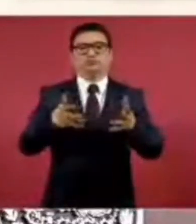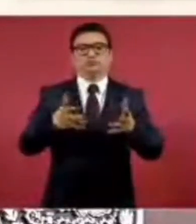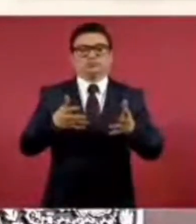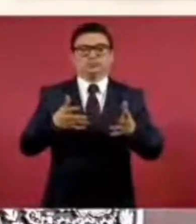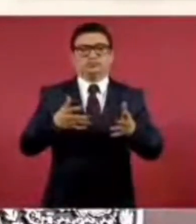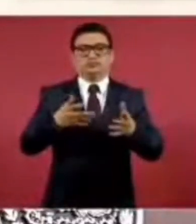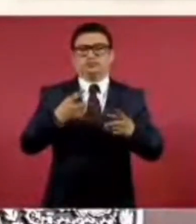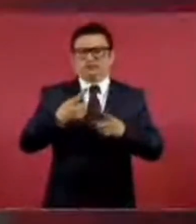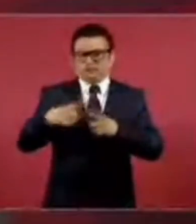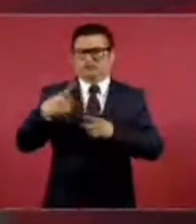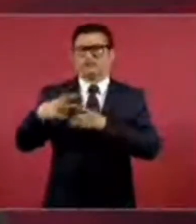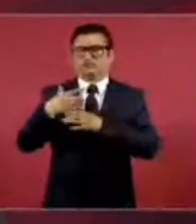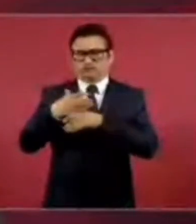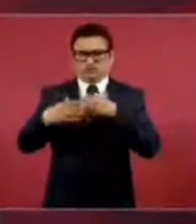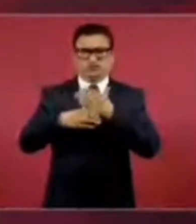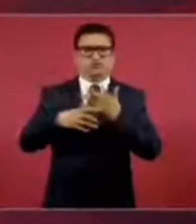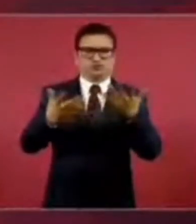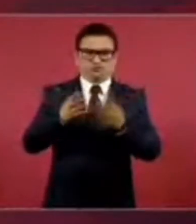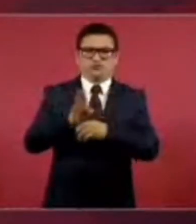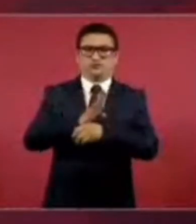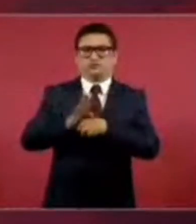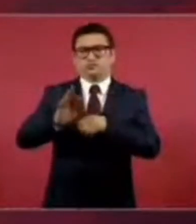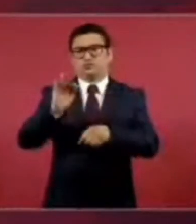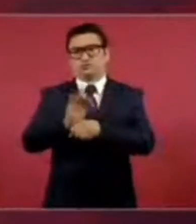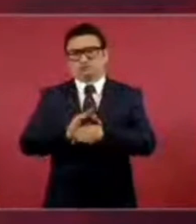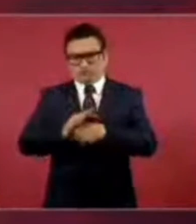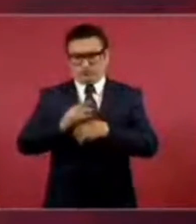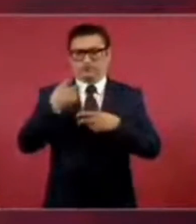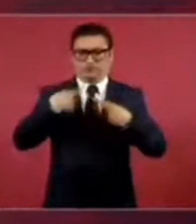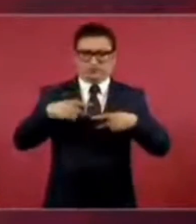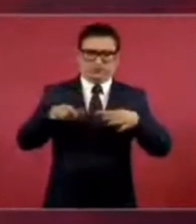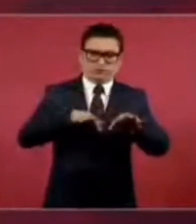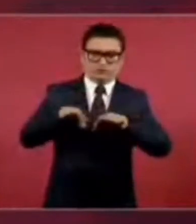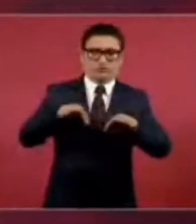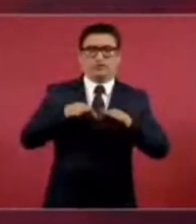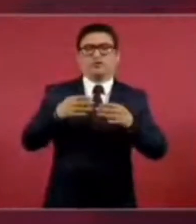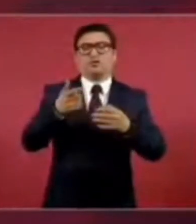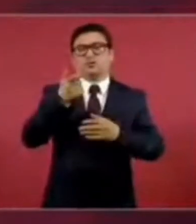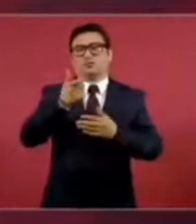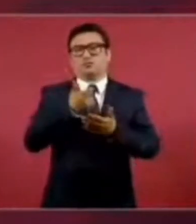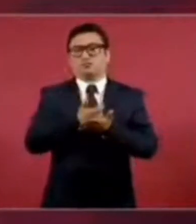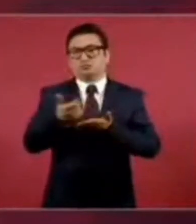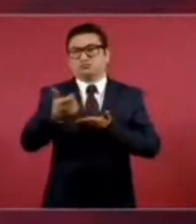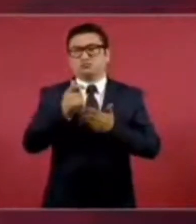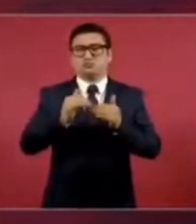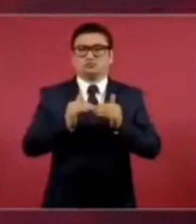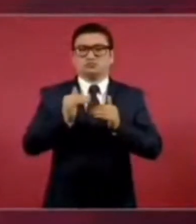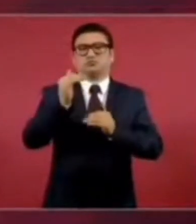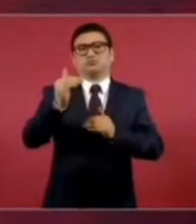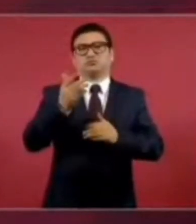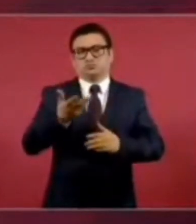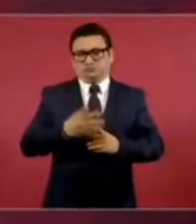hace cosas en favor de los trabajadores, incrementa el salario,